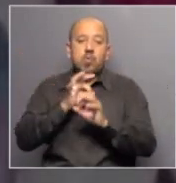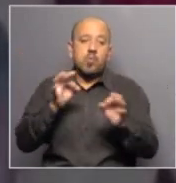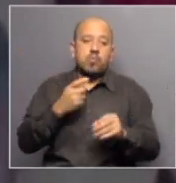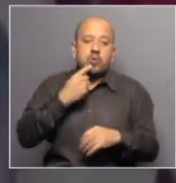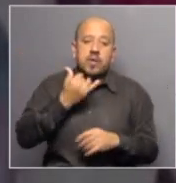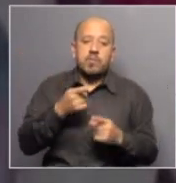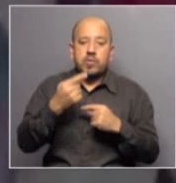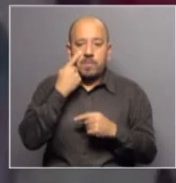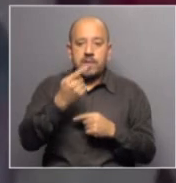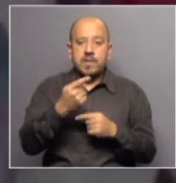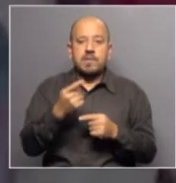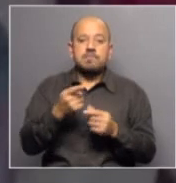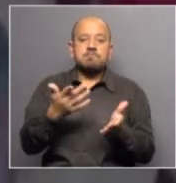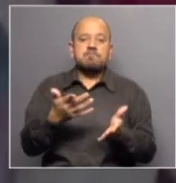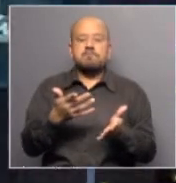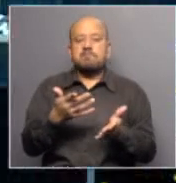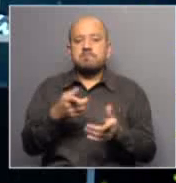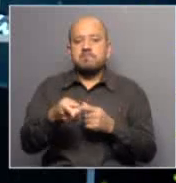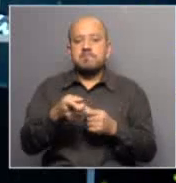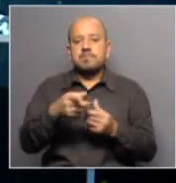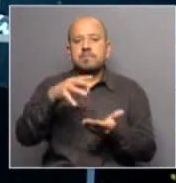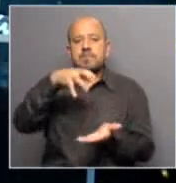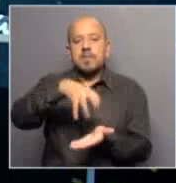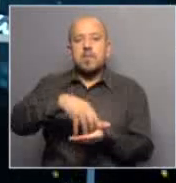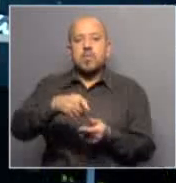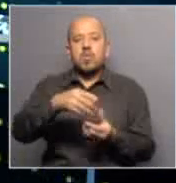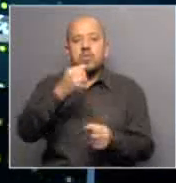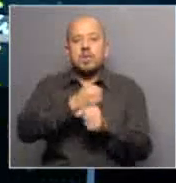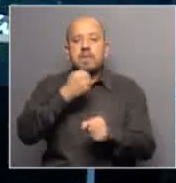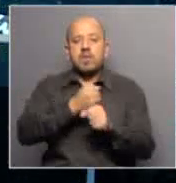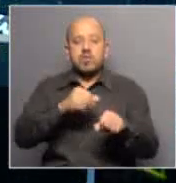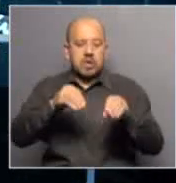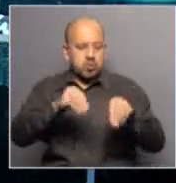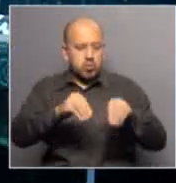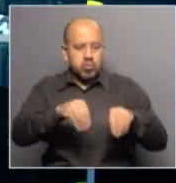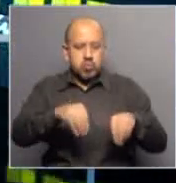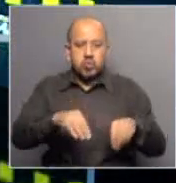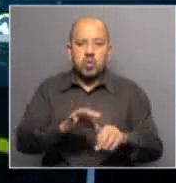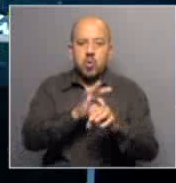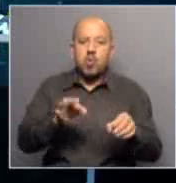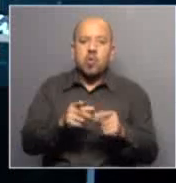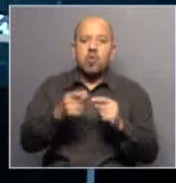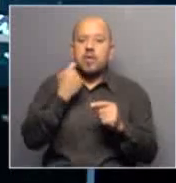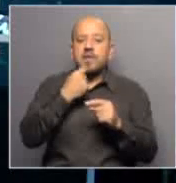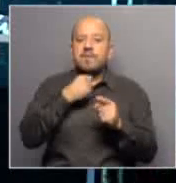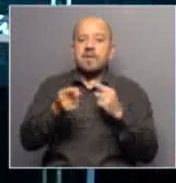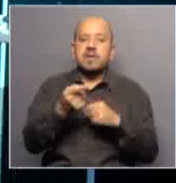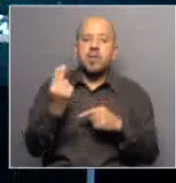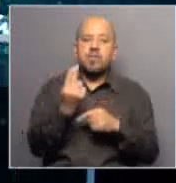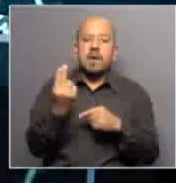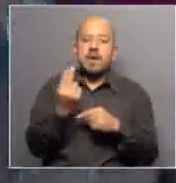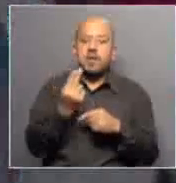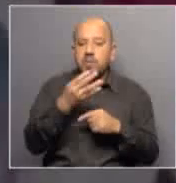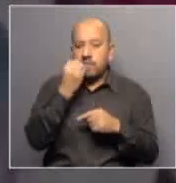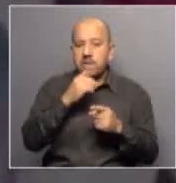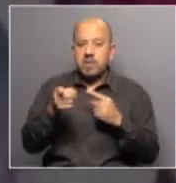por ejemplo, desde que el lugar de trabajo está muy sucio, a que a la sede le falta un baño en mejores condiciones,